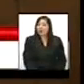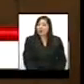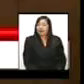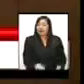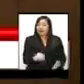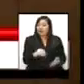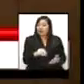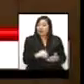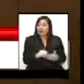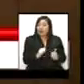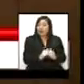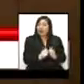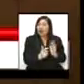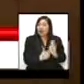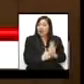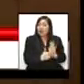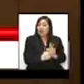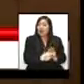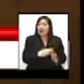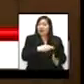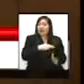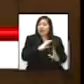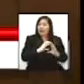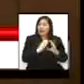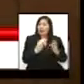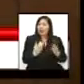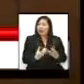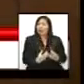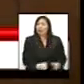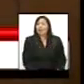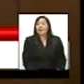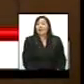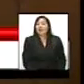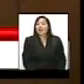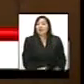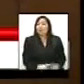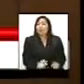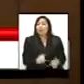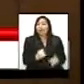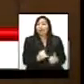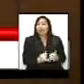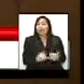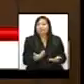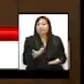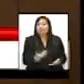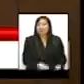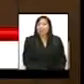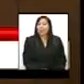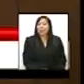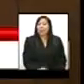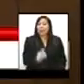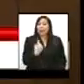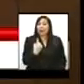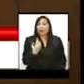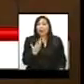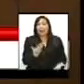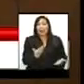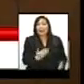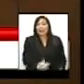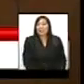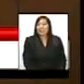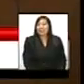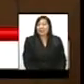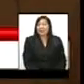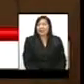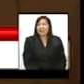con relación a la ley que se aprobó en este Congreso, señor presidente. Pero al final no ha sido así. Y parece que